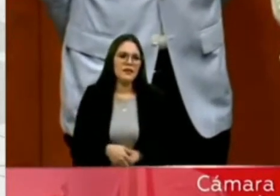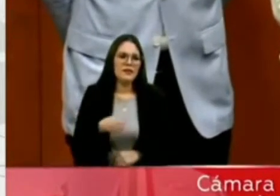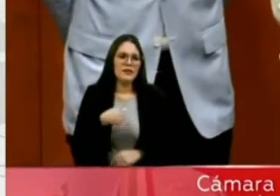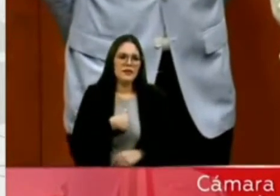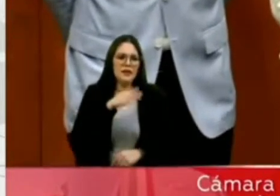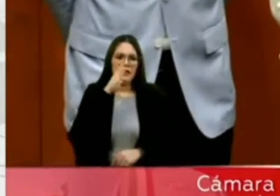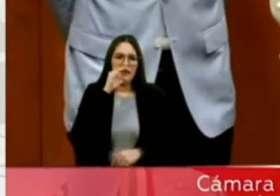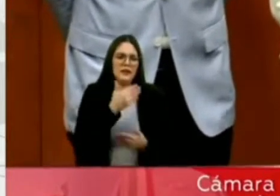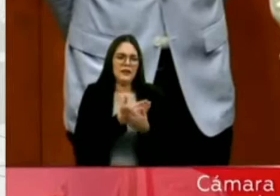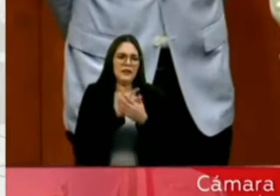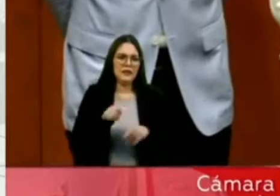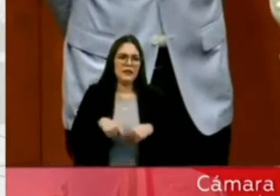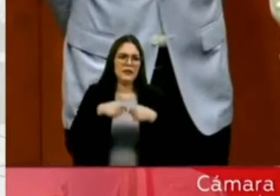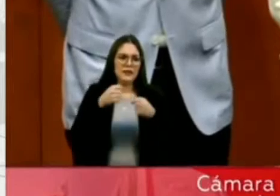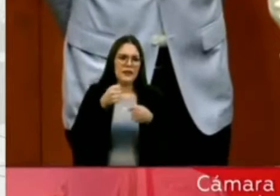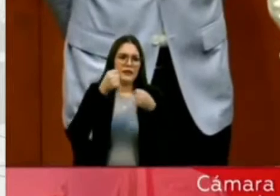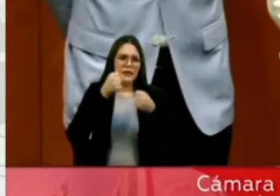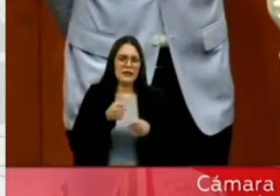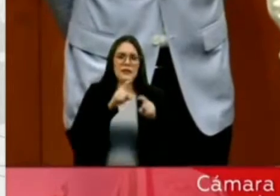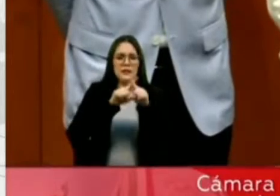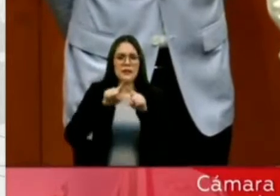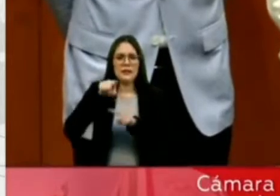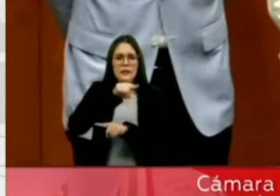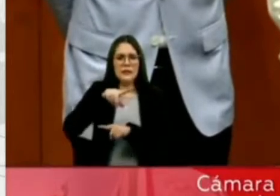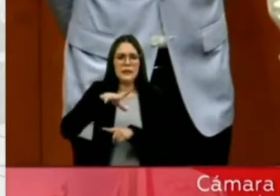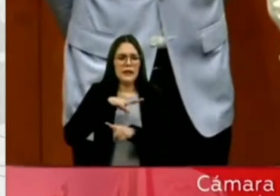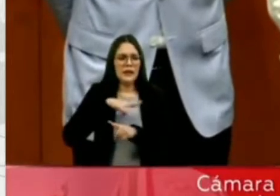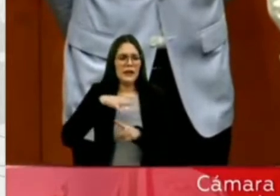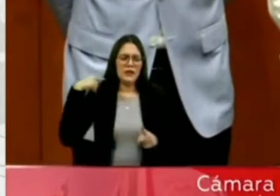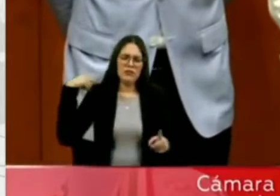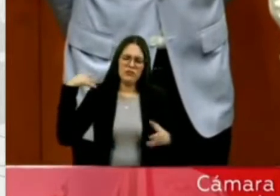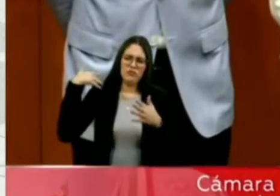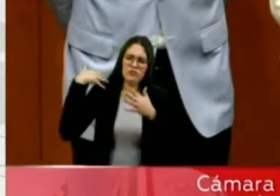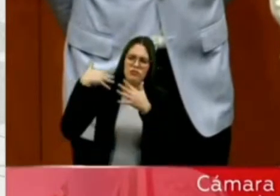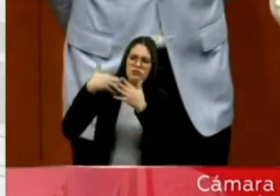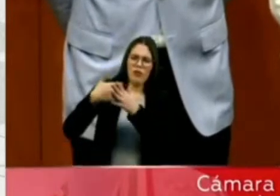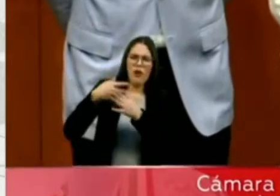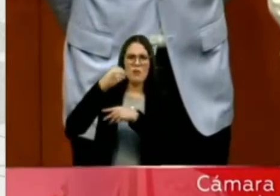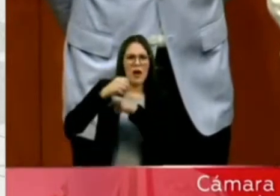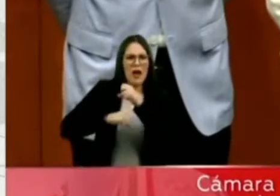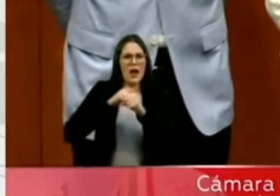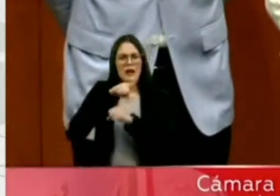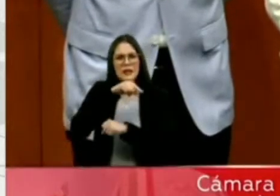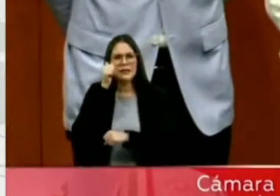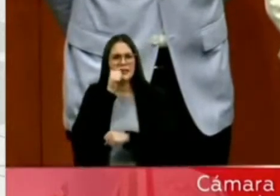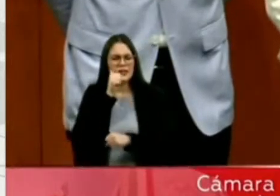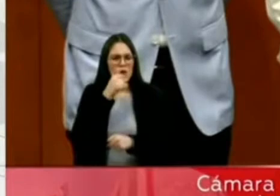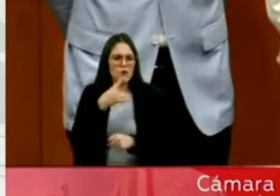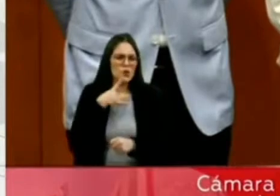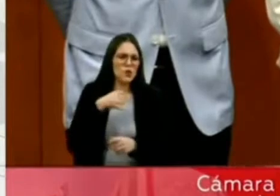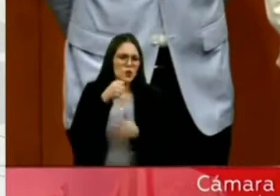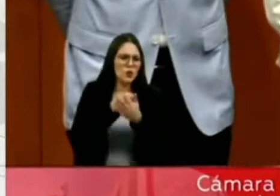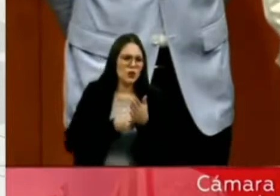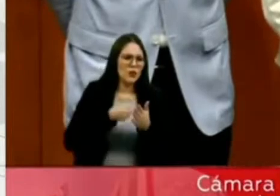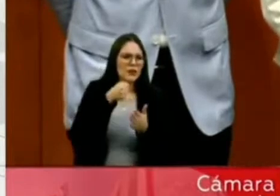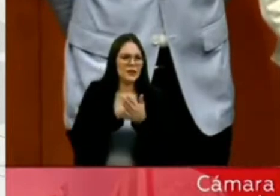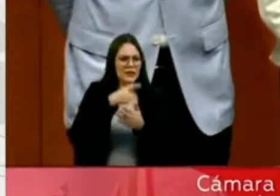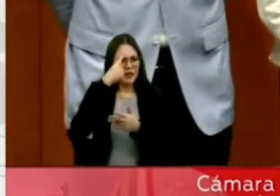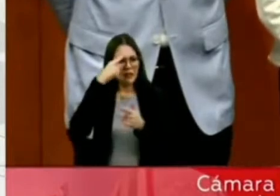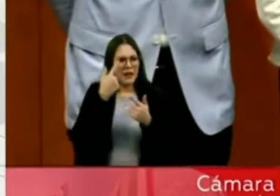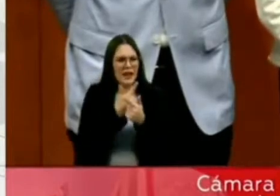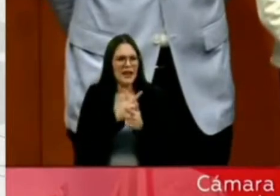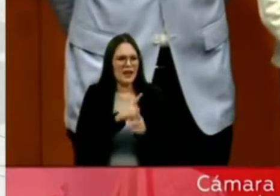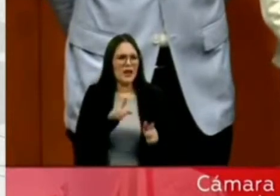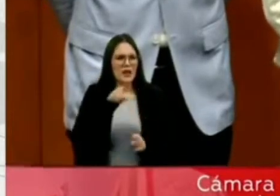ustedes que tienen una larga tradición en la lucha social y por la libertad, minimicen un tema de